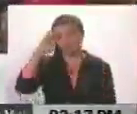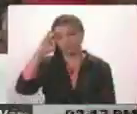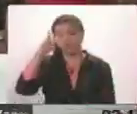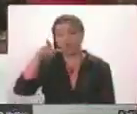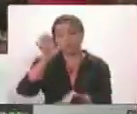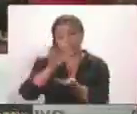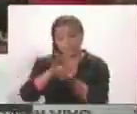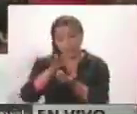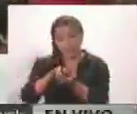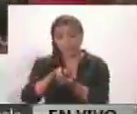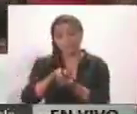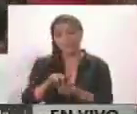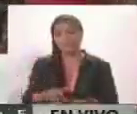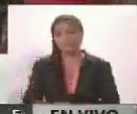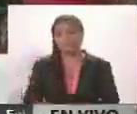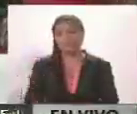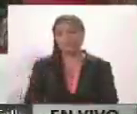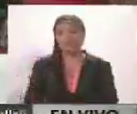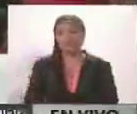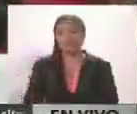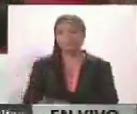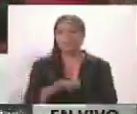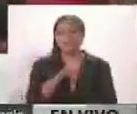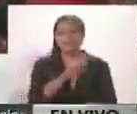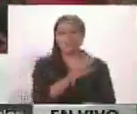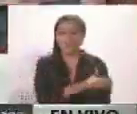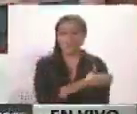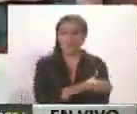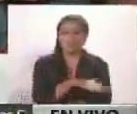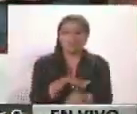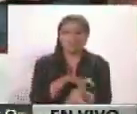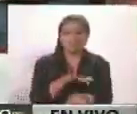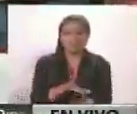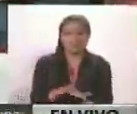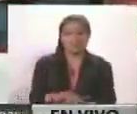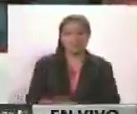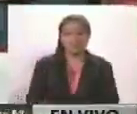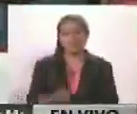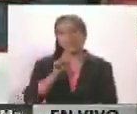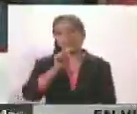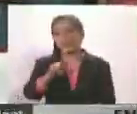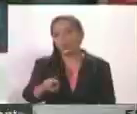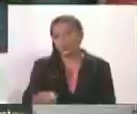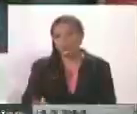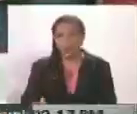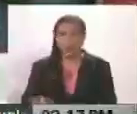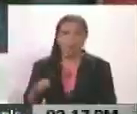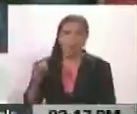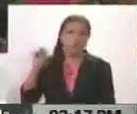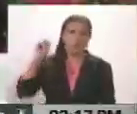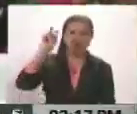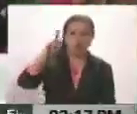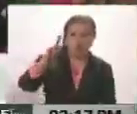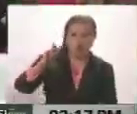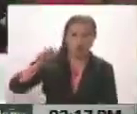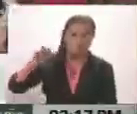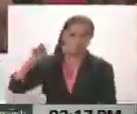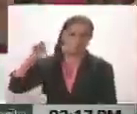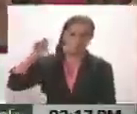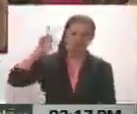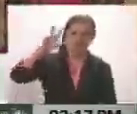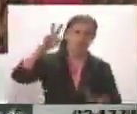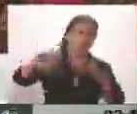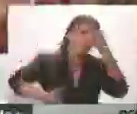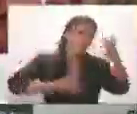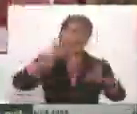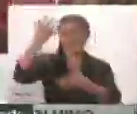de tres, para que le ardan los escuadrios. A la una, a las dos y a las tres.